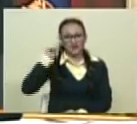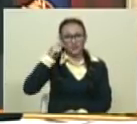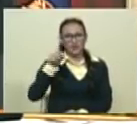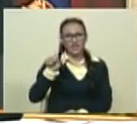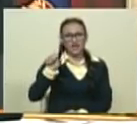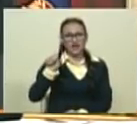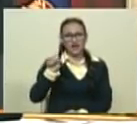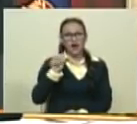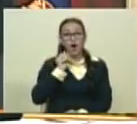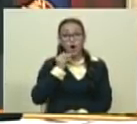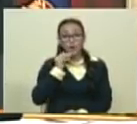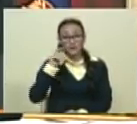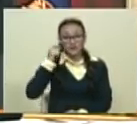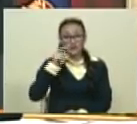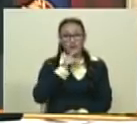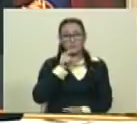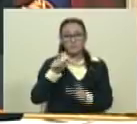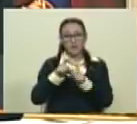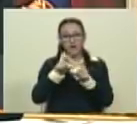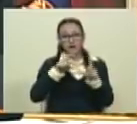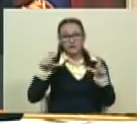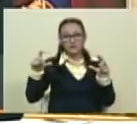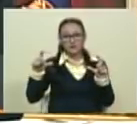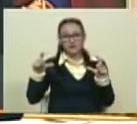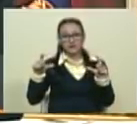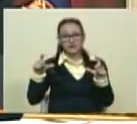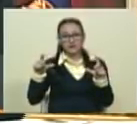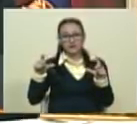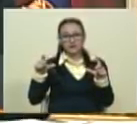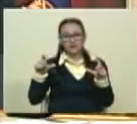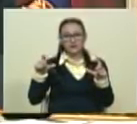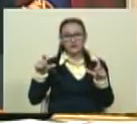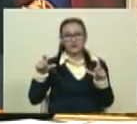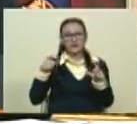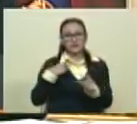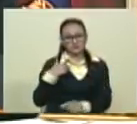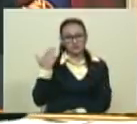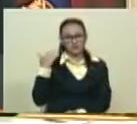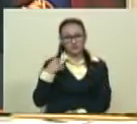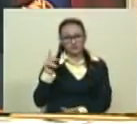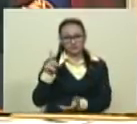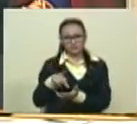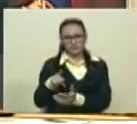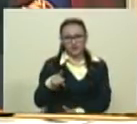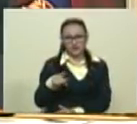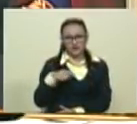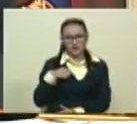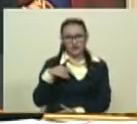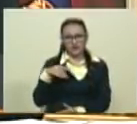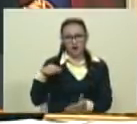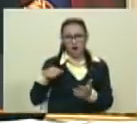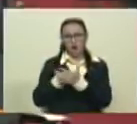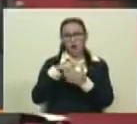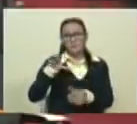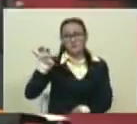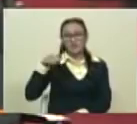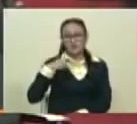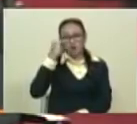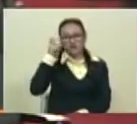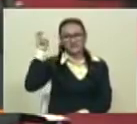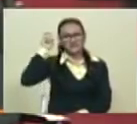los jóvenes, un enclave estronista. Yo estuve el día del golpe de Estado en Paraguay, era canciller.